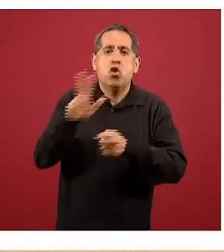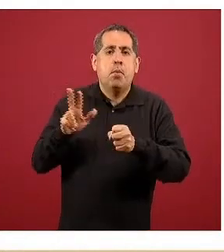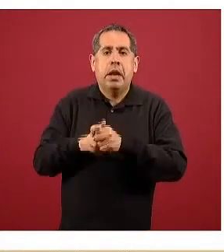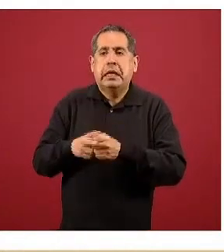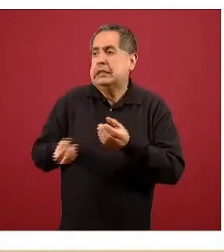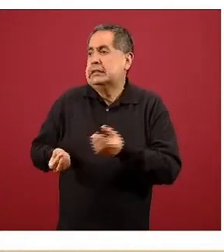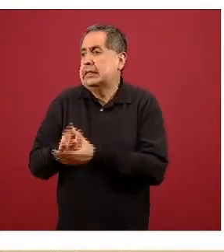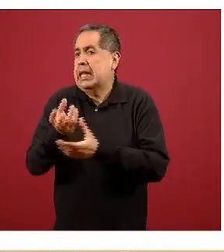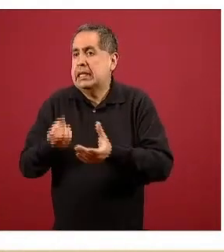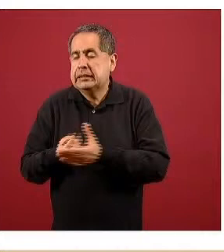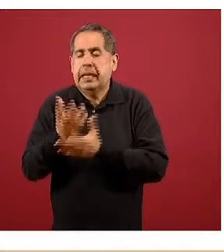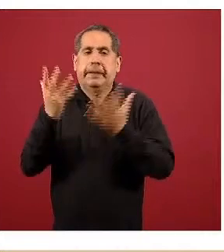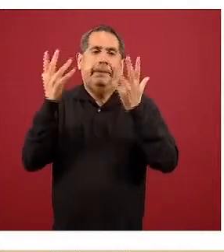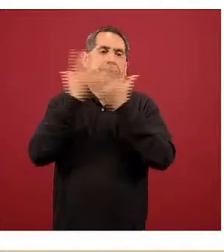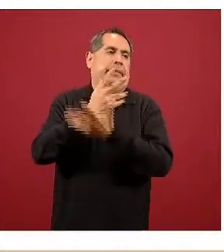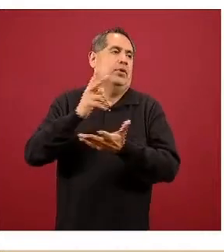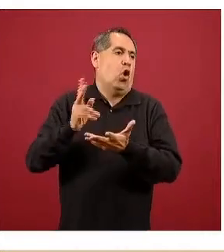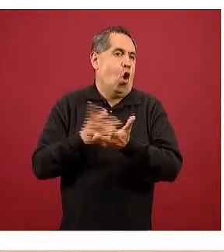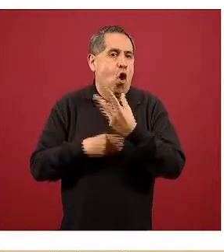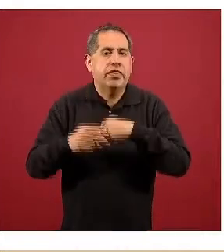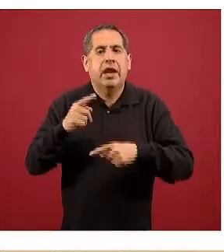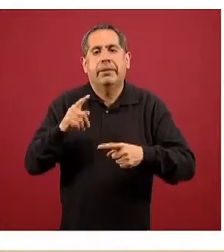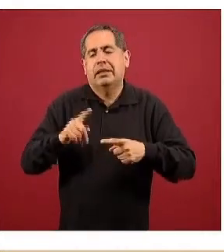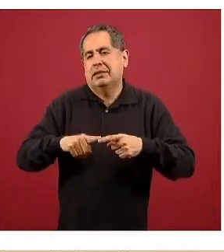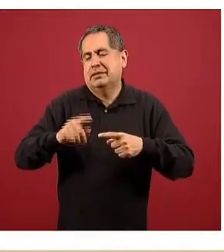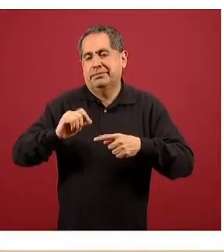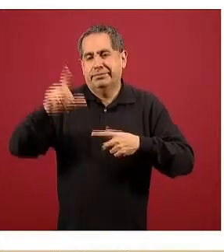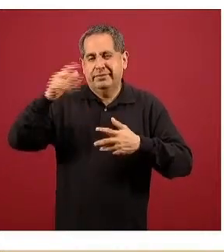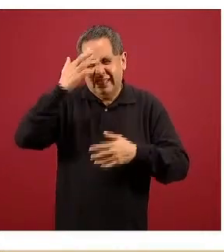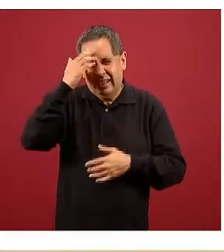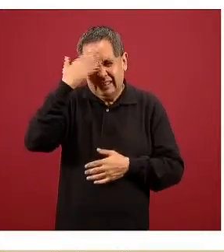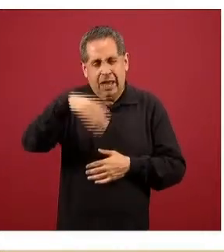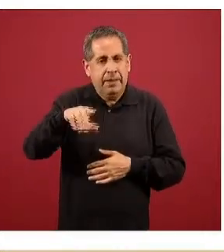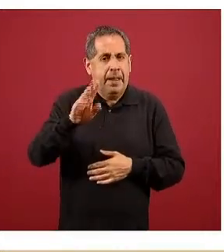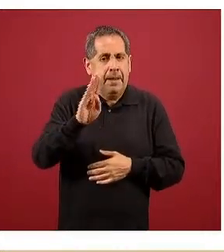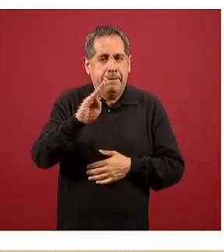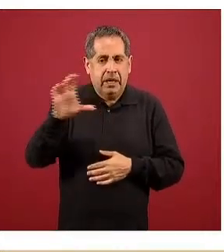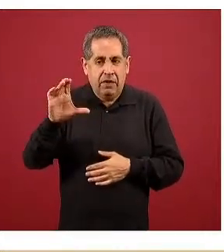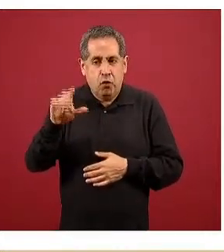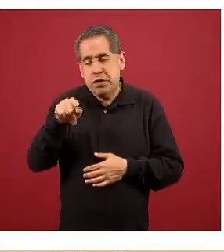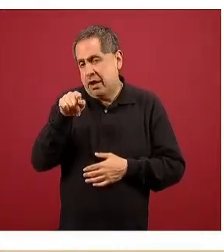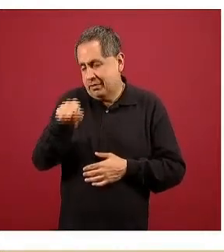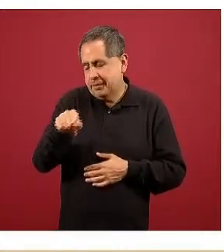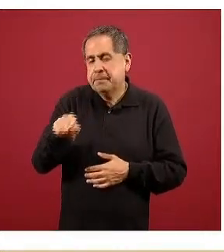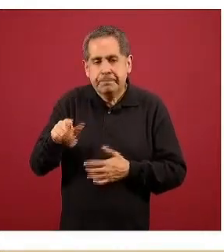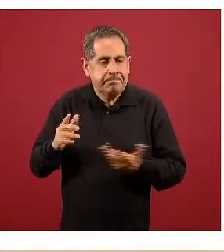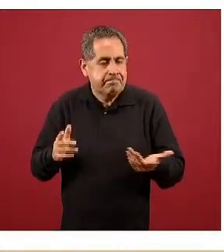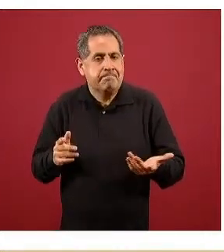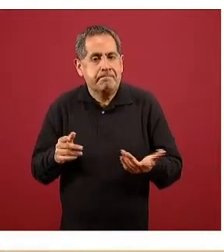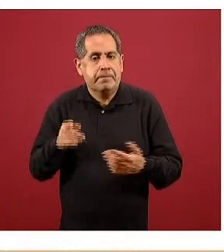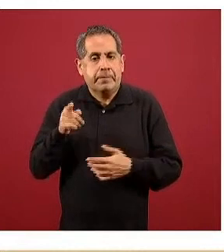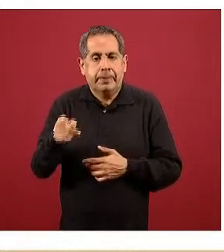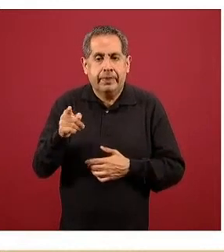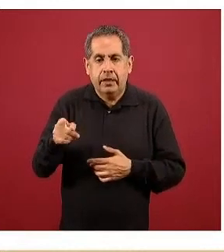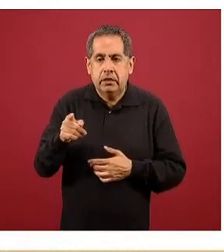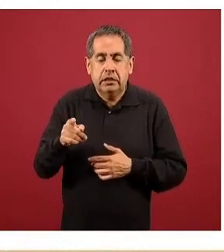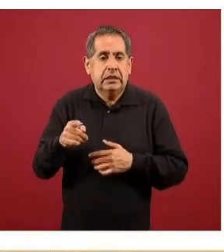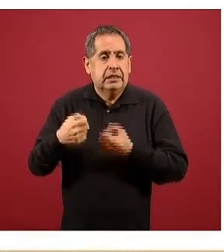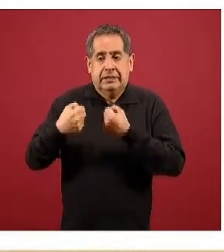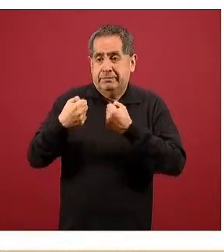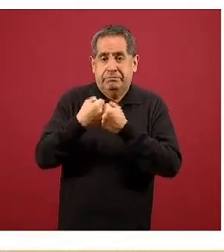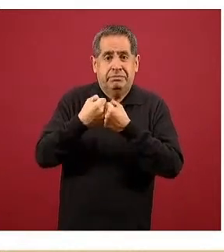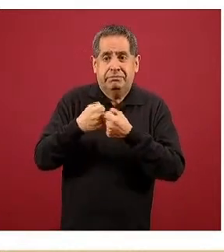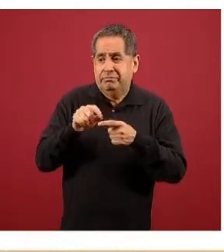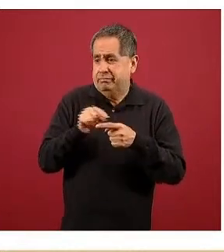normalidad. Recordemos que el estado de Baja California pues es uno de los estados que tiene una